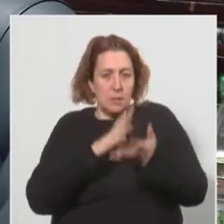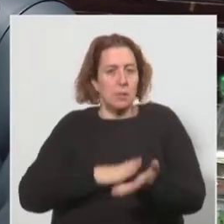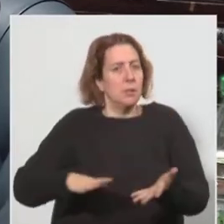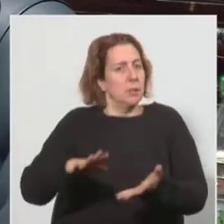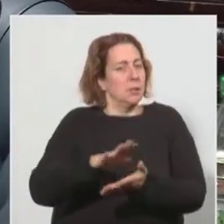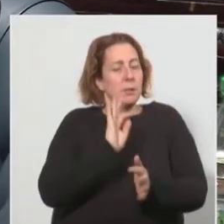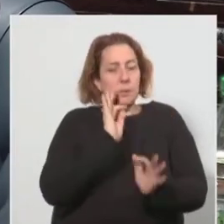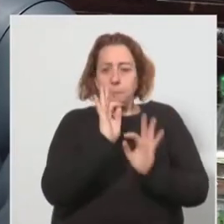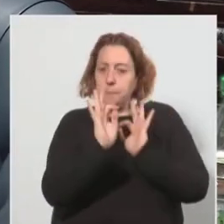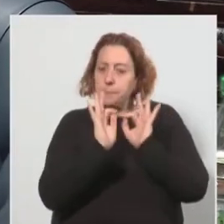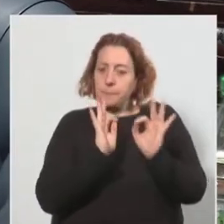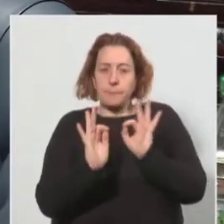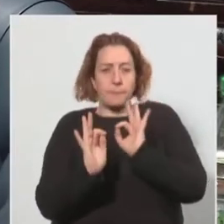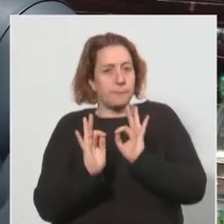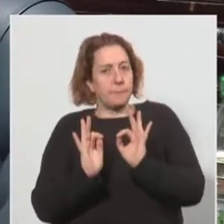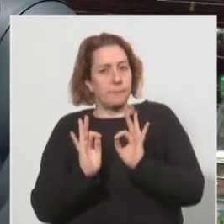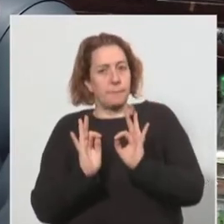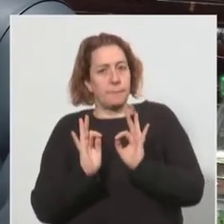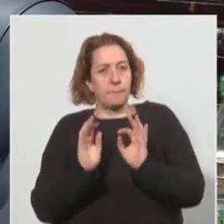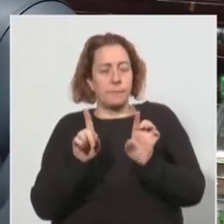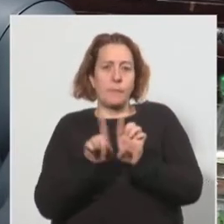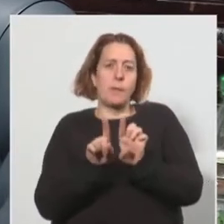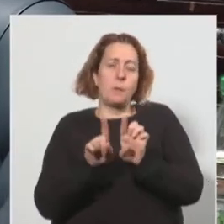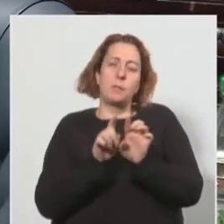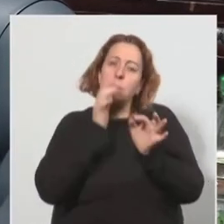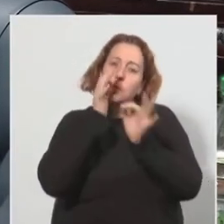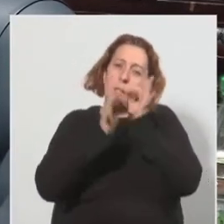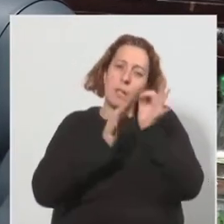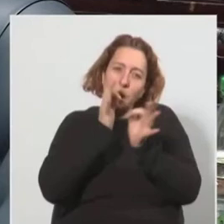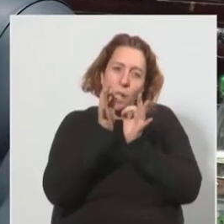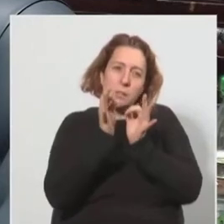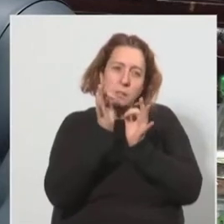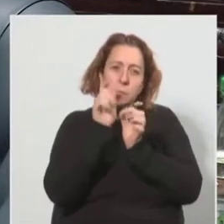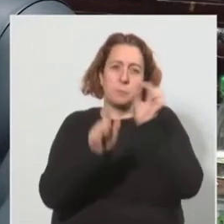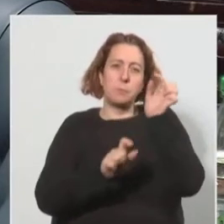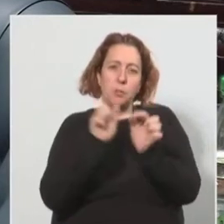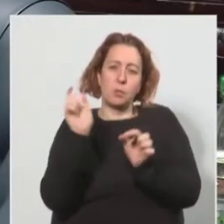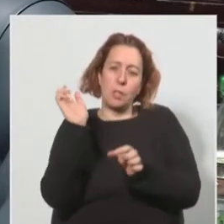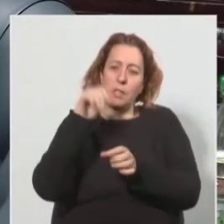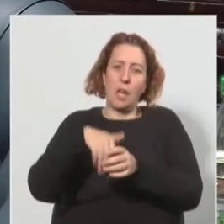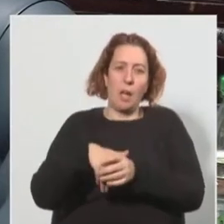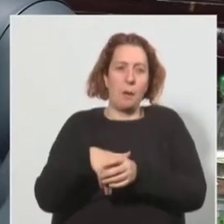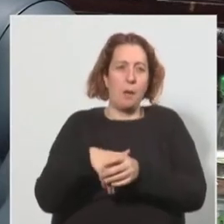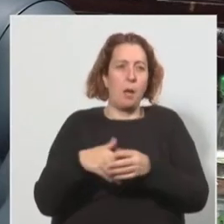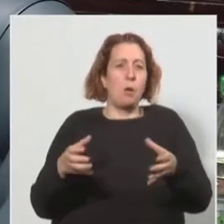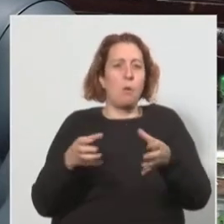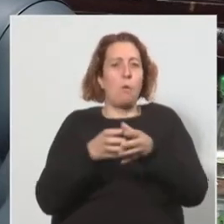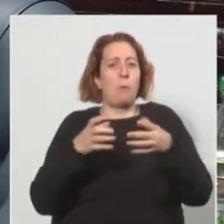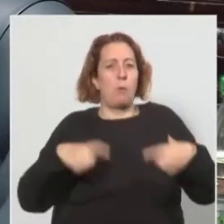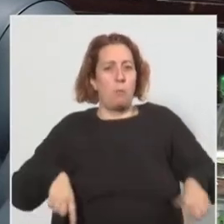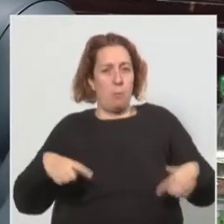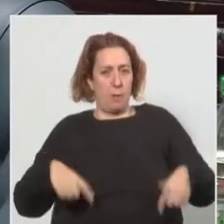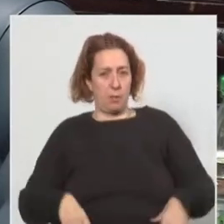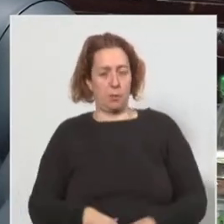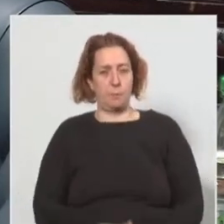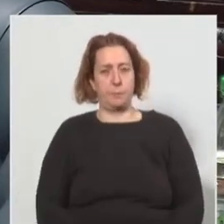mayor detenimiento, como sugerían integrantes del cuerpo diplomático.